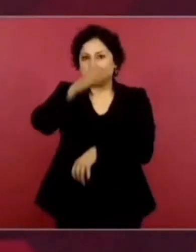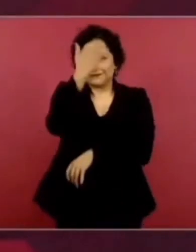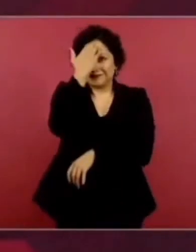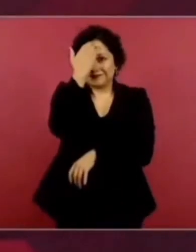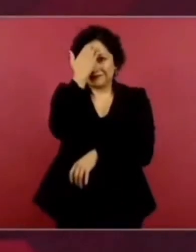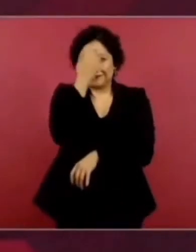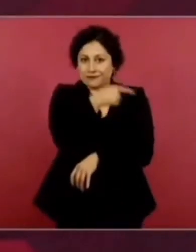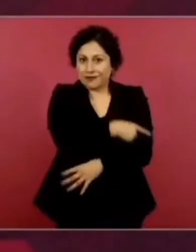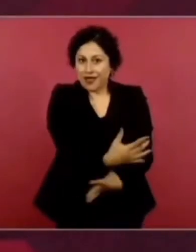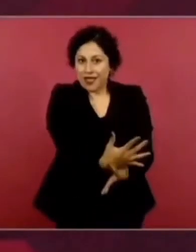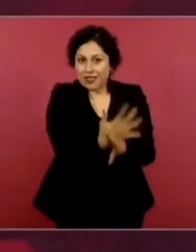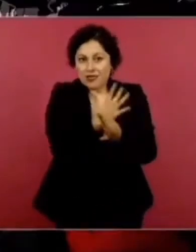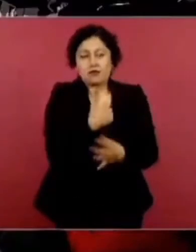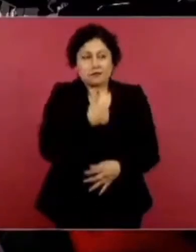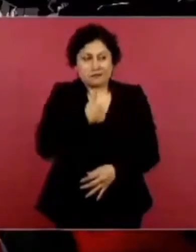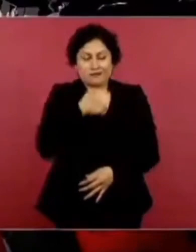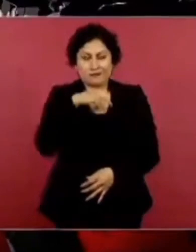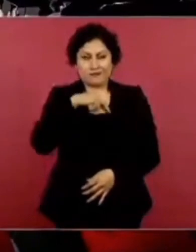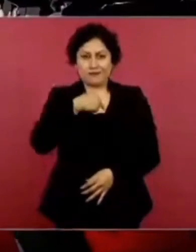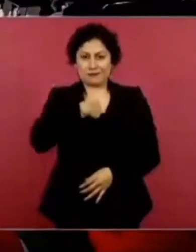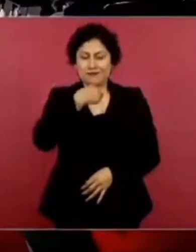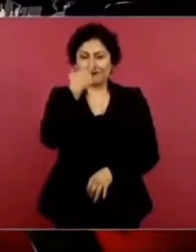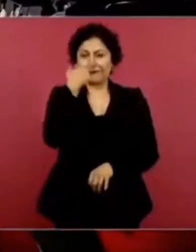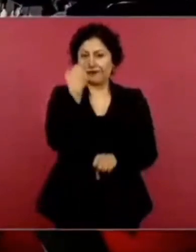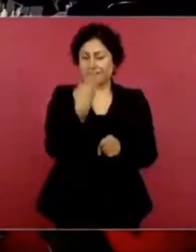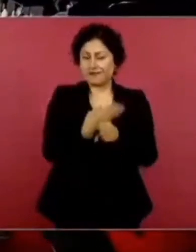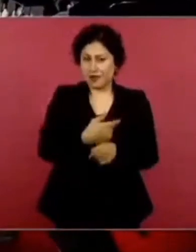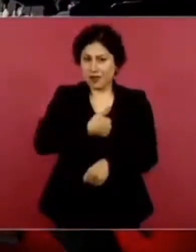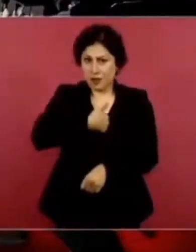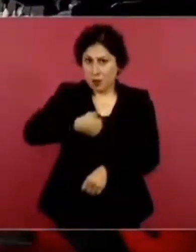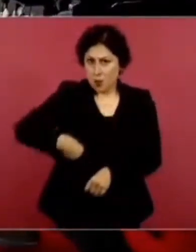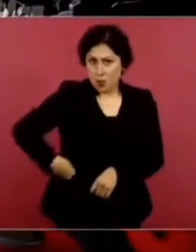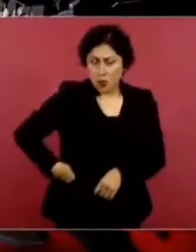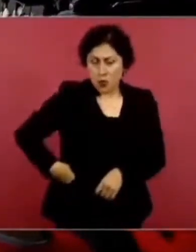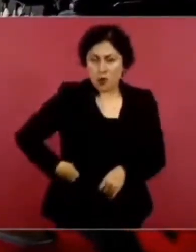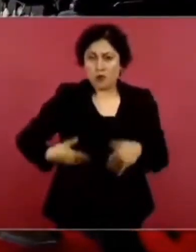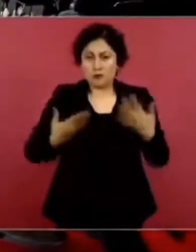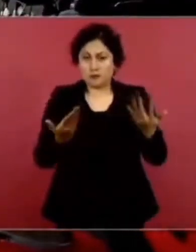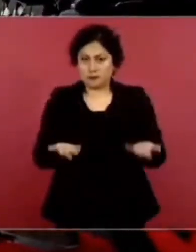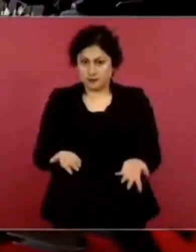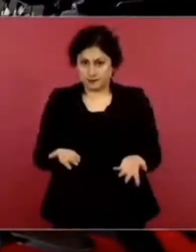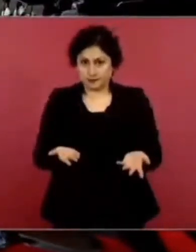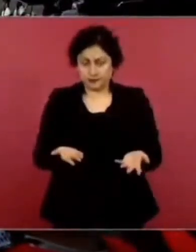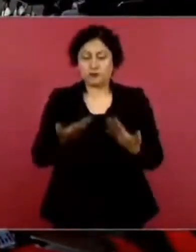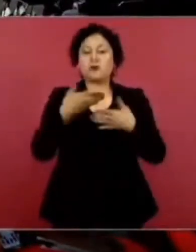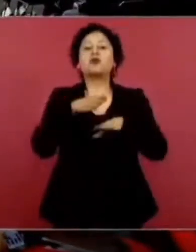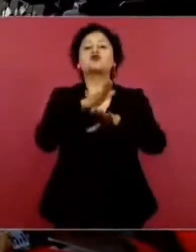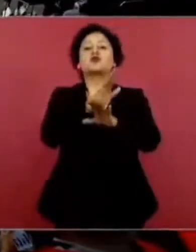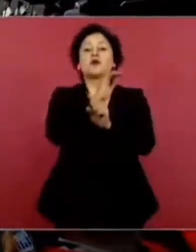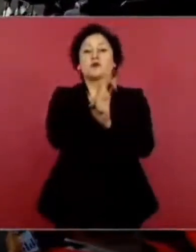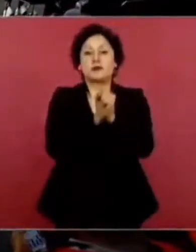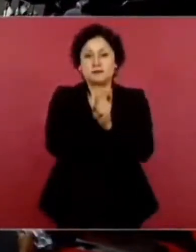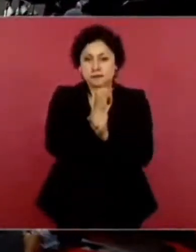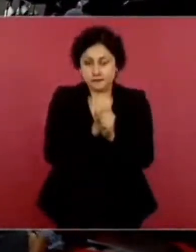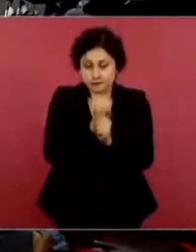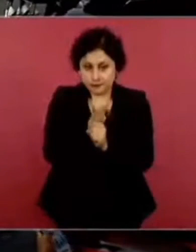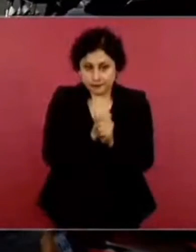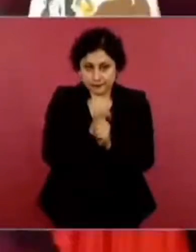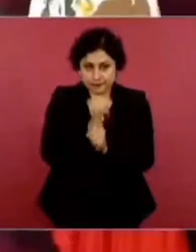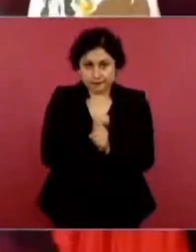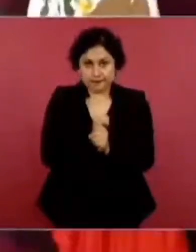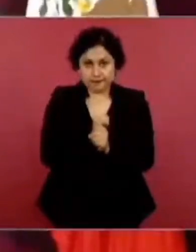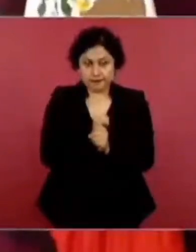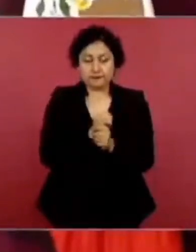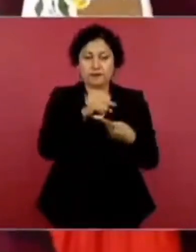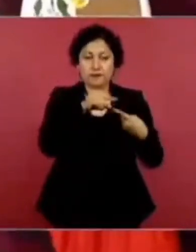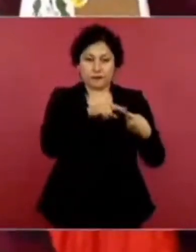su responsabilidad en el proceso de investigación. Él y